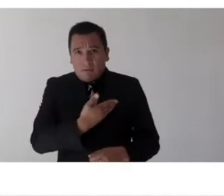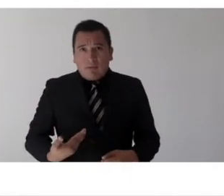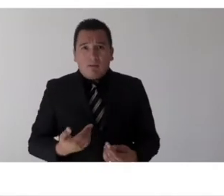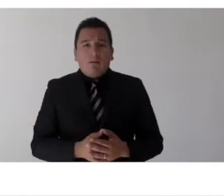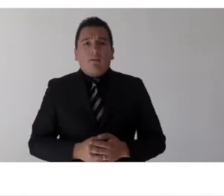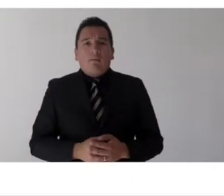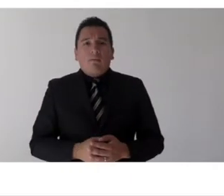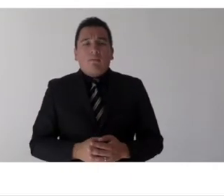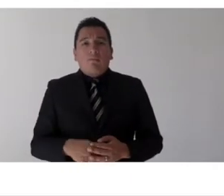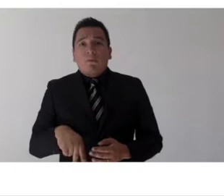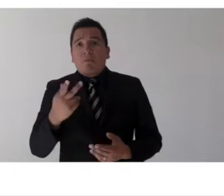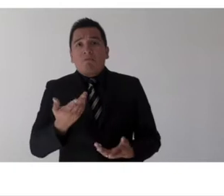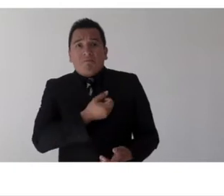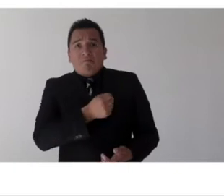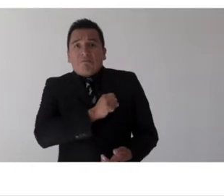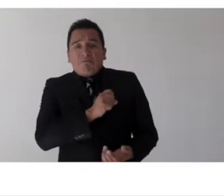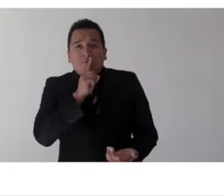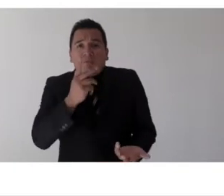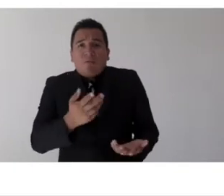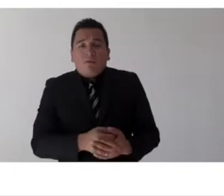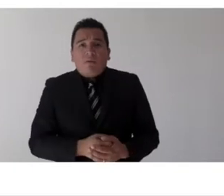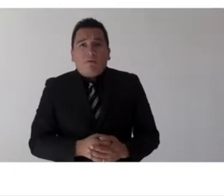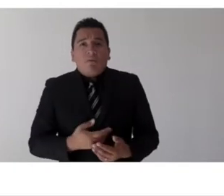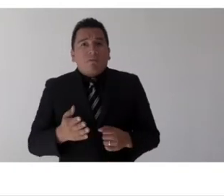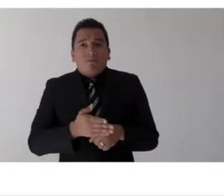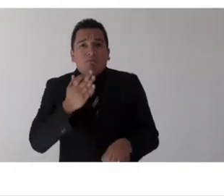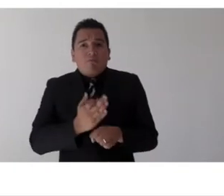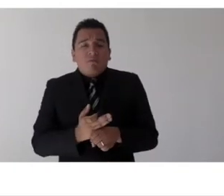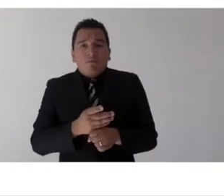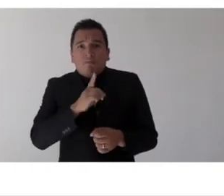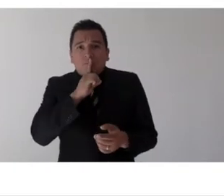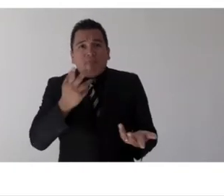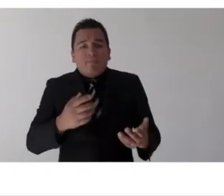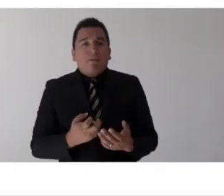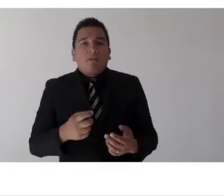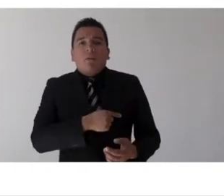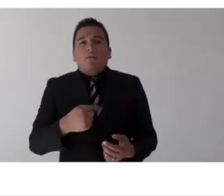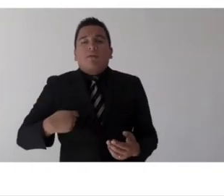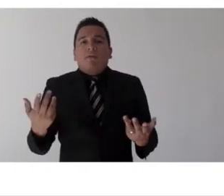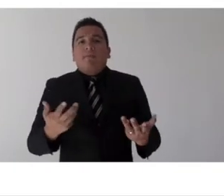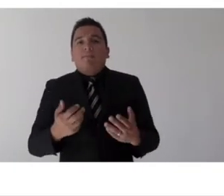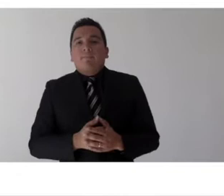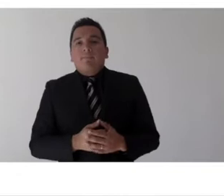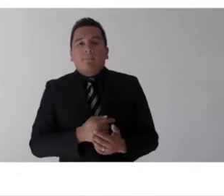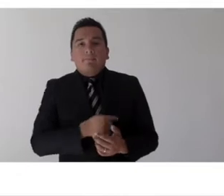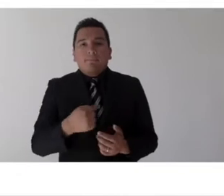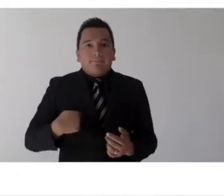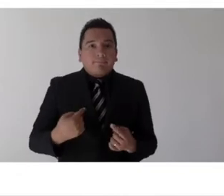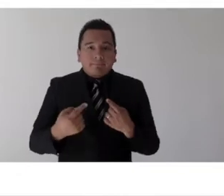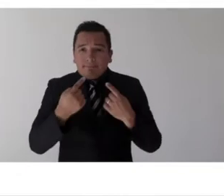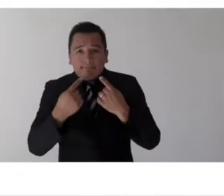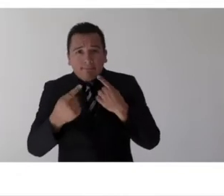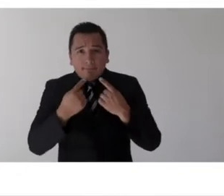pesar de eso, pues no era suficiente. Y lo que decidimos fue empujar este proyecto para poder compartir la idea